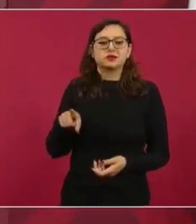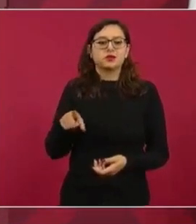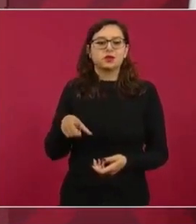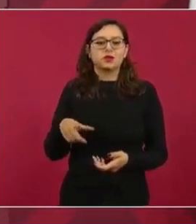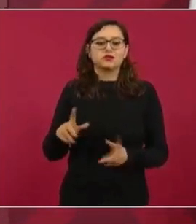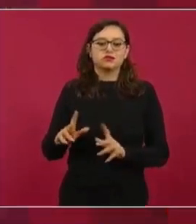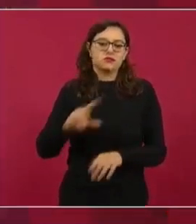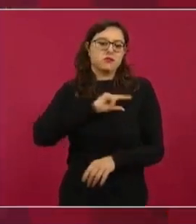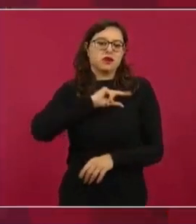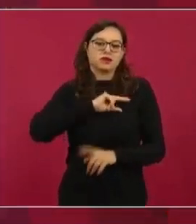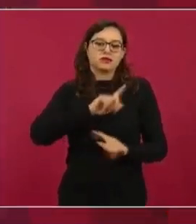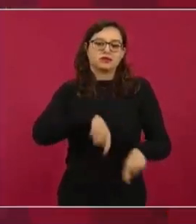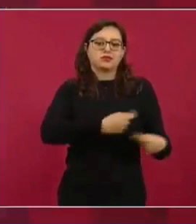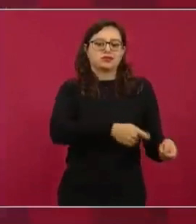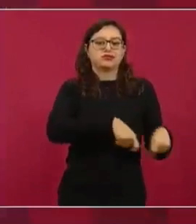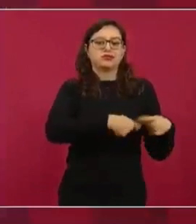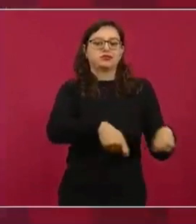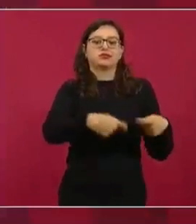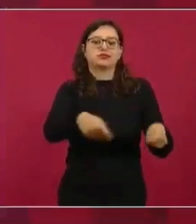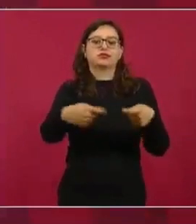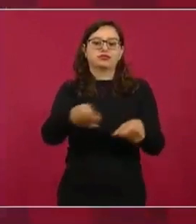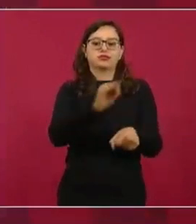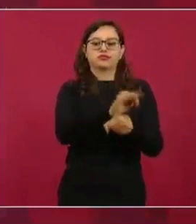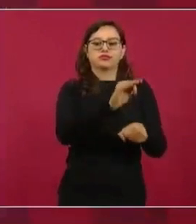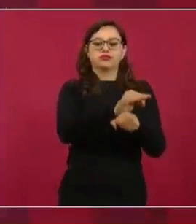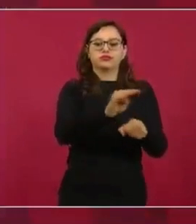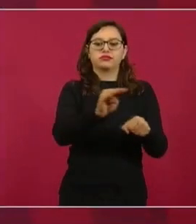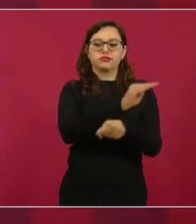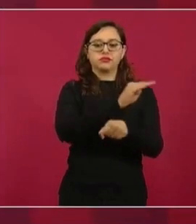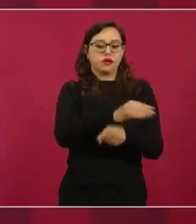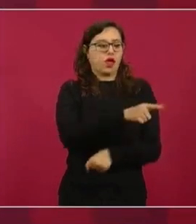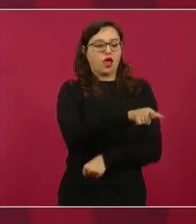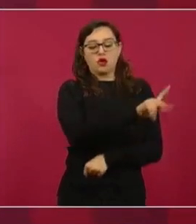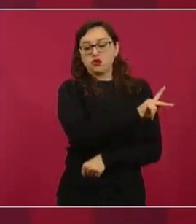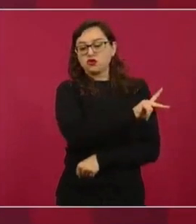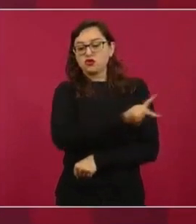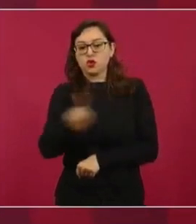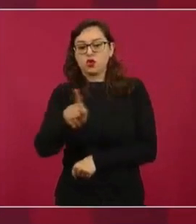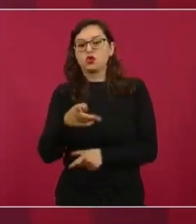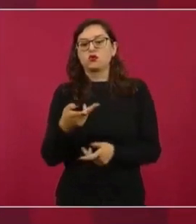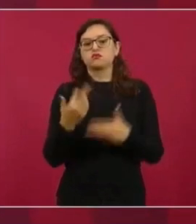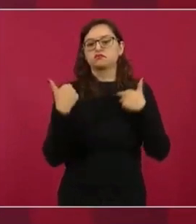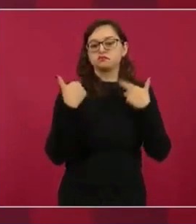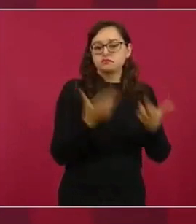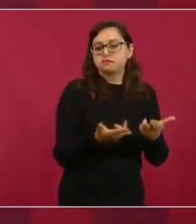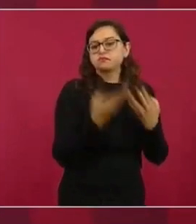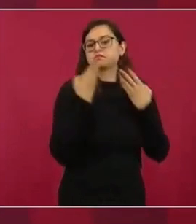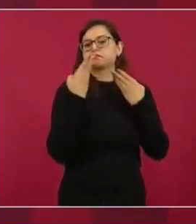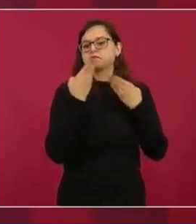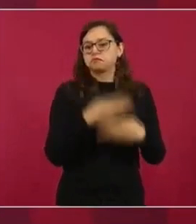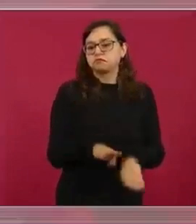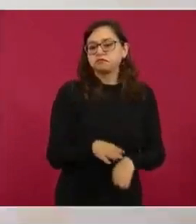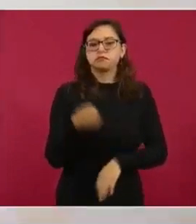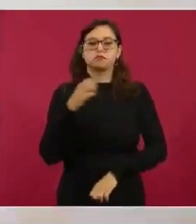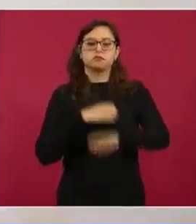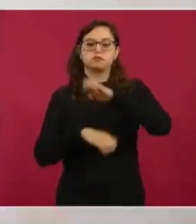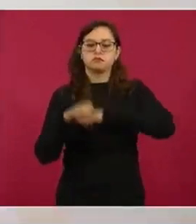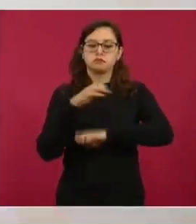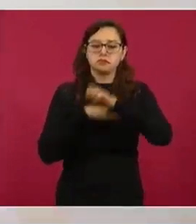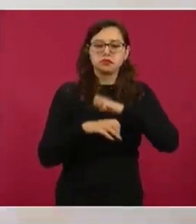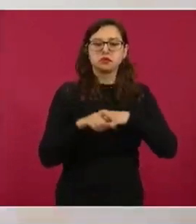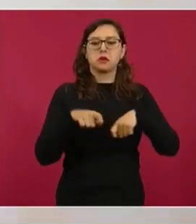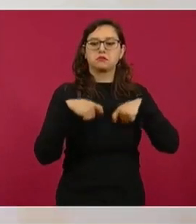con las privatizaciones. Todos habían recibido bancos, empresas, o